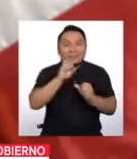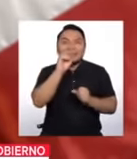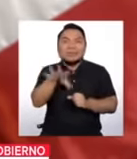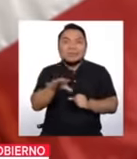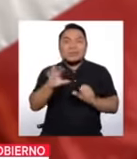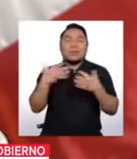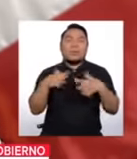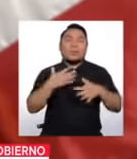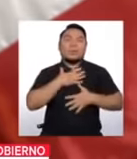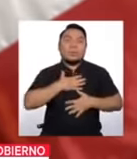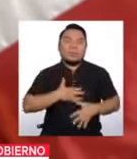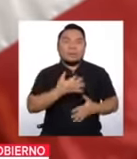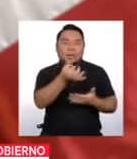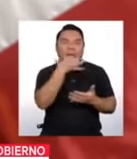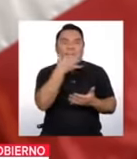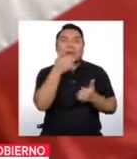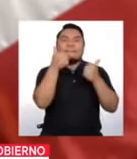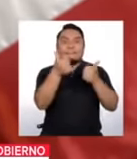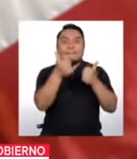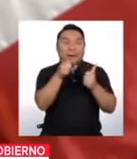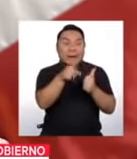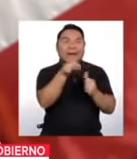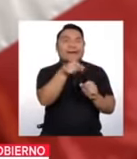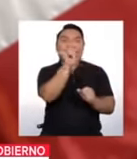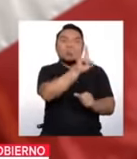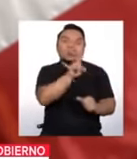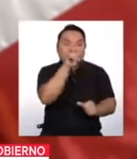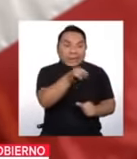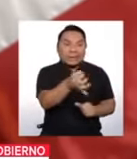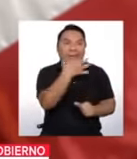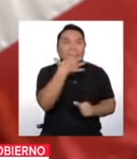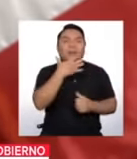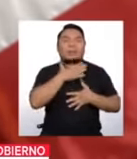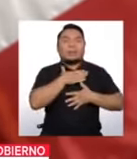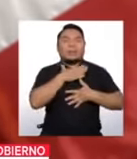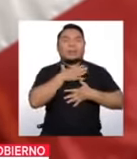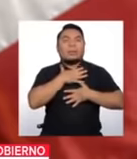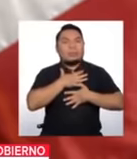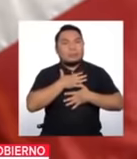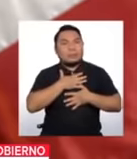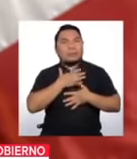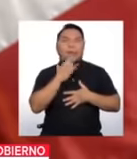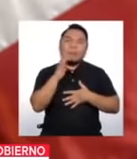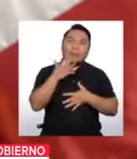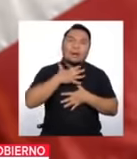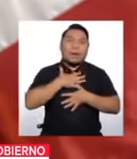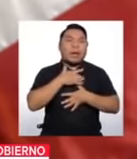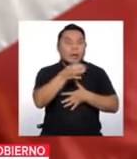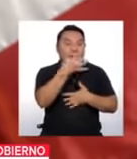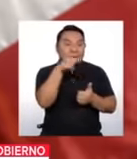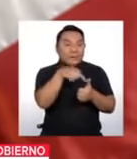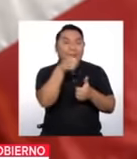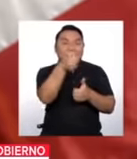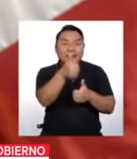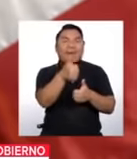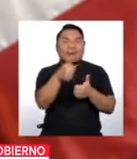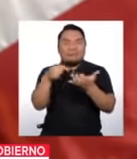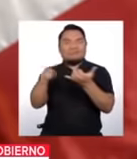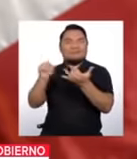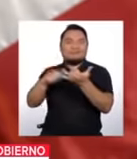esperanzas de tratamiento adecuado a los pacientes que están siendo comprometidos con el virus COVID-19. Se están aplicando